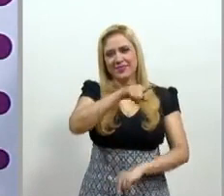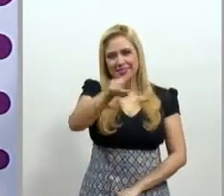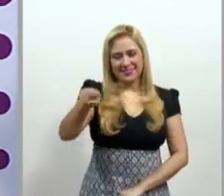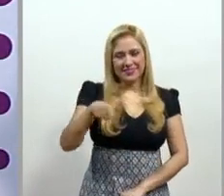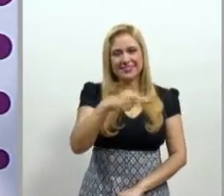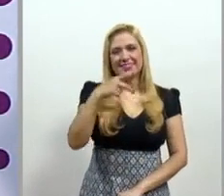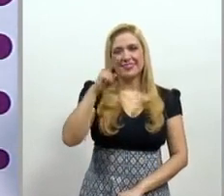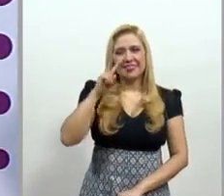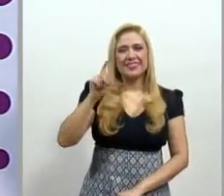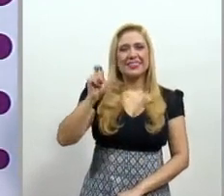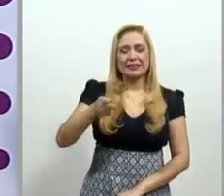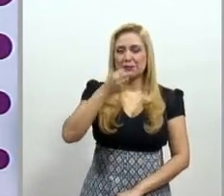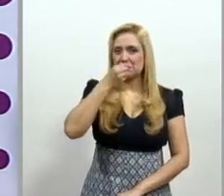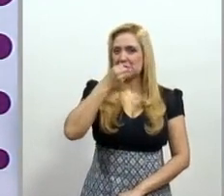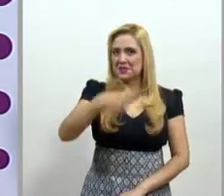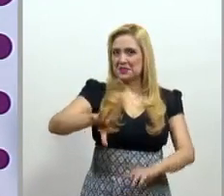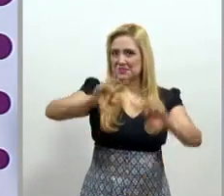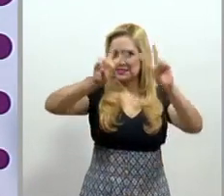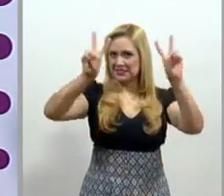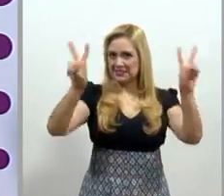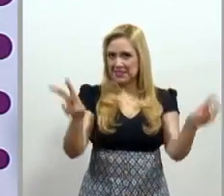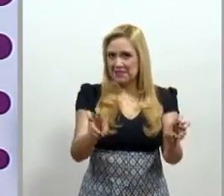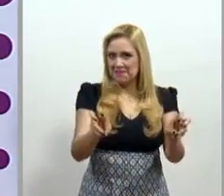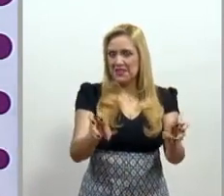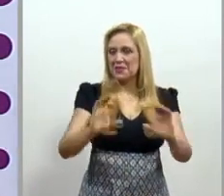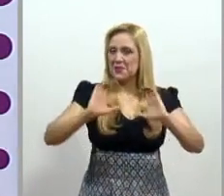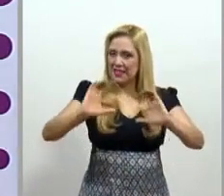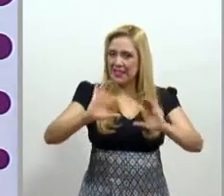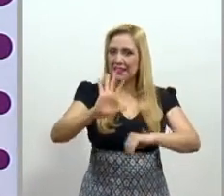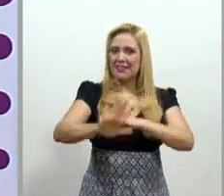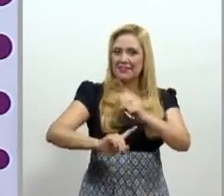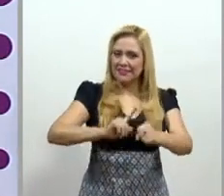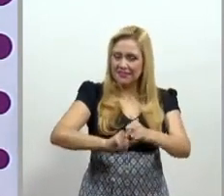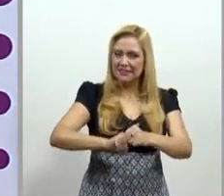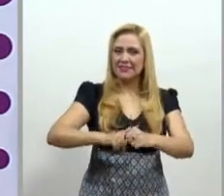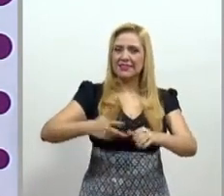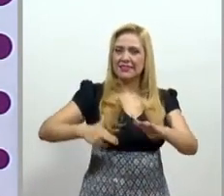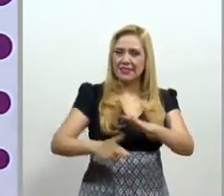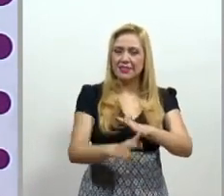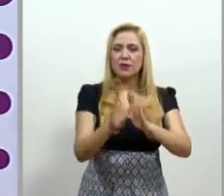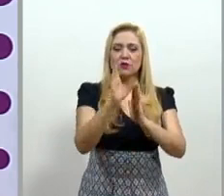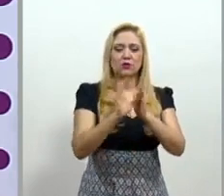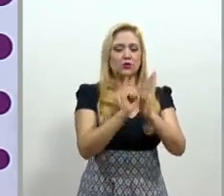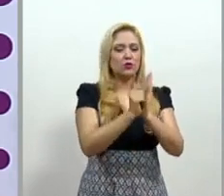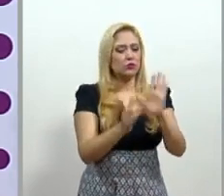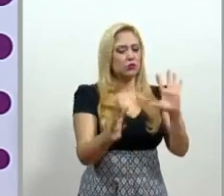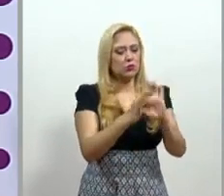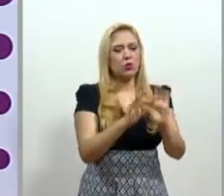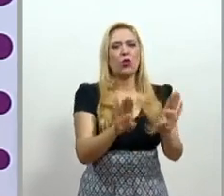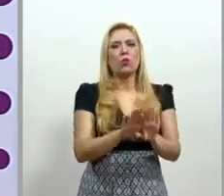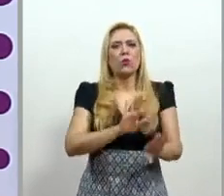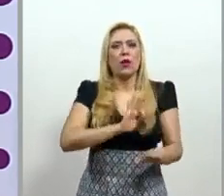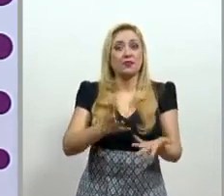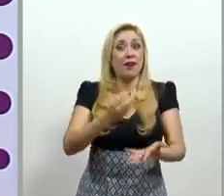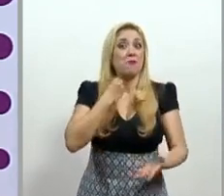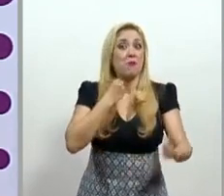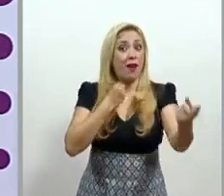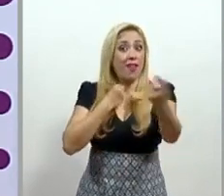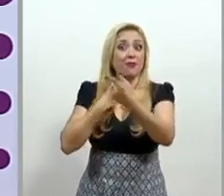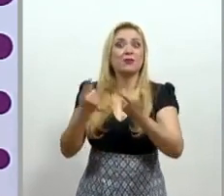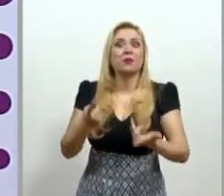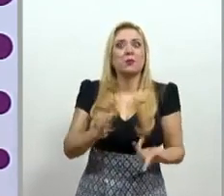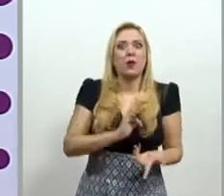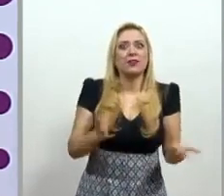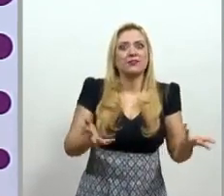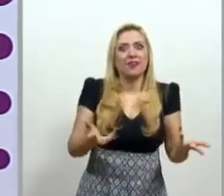estamos platicando con una experta y dos expertos sobre el derecho al medio ambiente, sobre el constitucionalismo medioambiental, qué podemos hacer, abogados, abogadas, qué podemos hacer